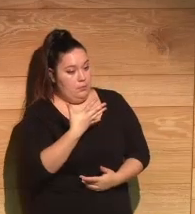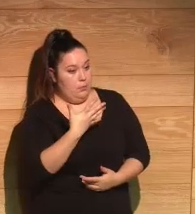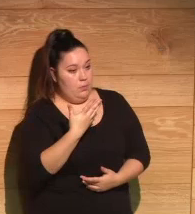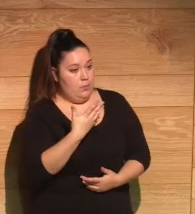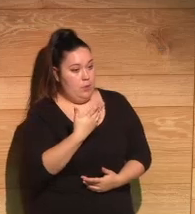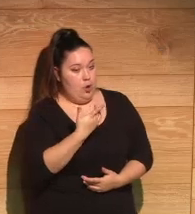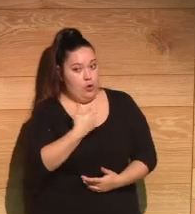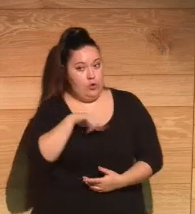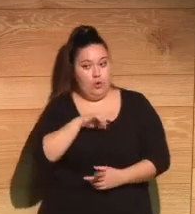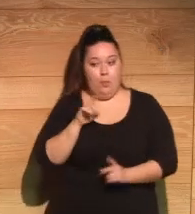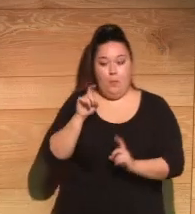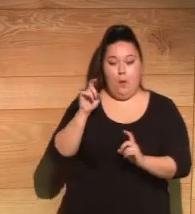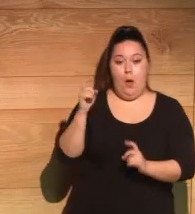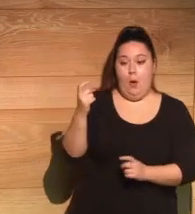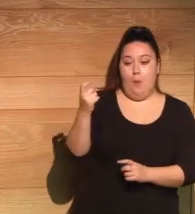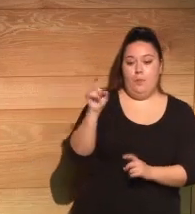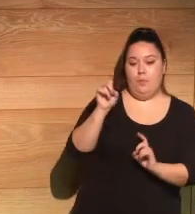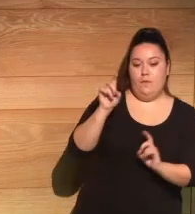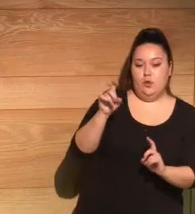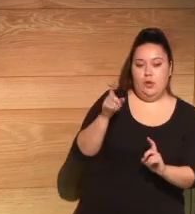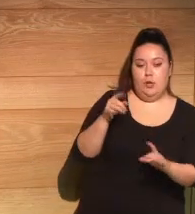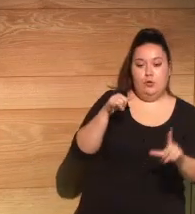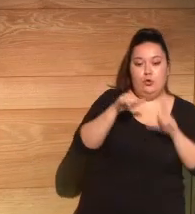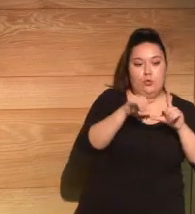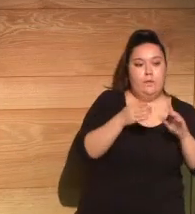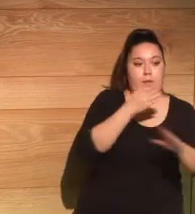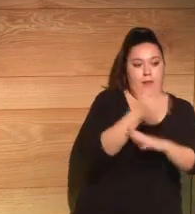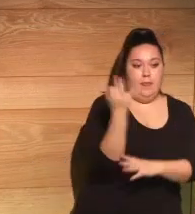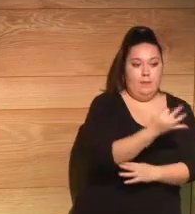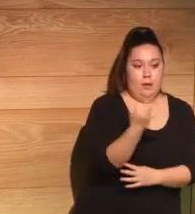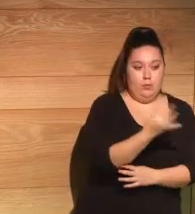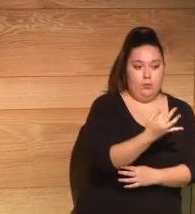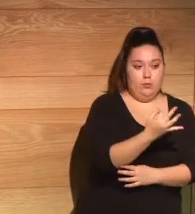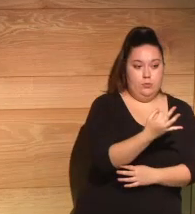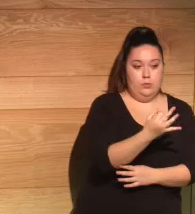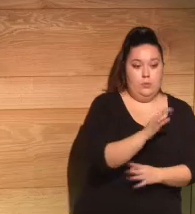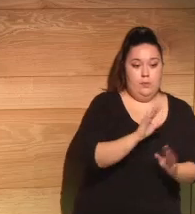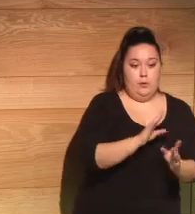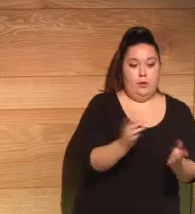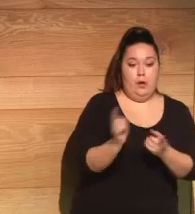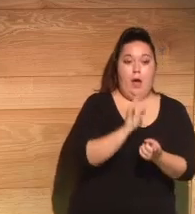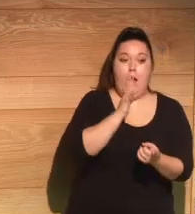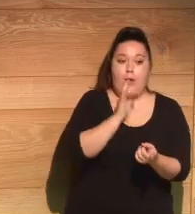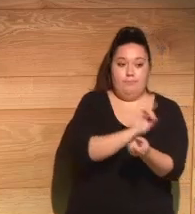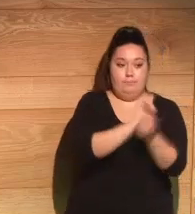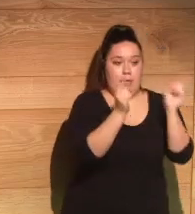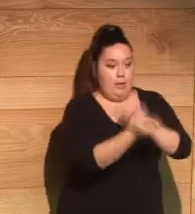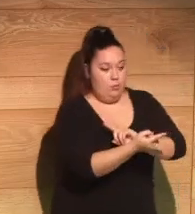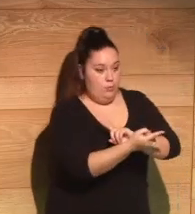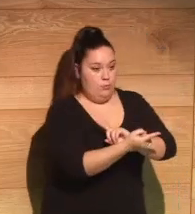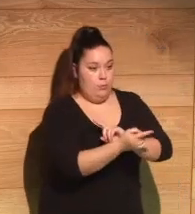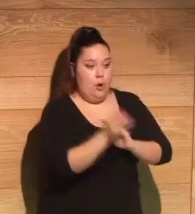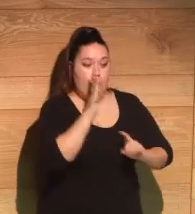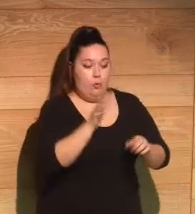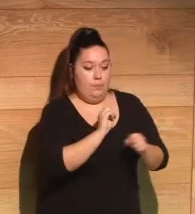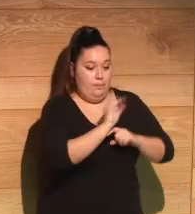teníamos que ir a YouTube. Y al final YouTube ha venido a los profesores a través de la pandemia, ¿no? Ha sido al revés. Y bueno, es lo único